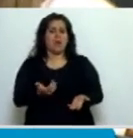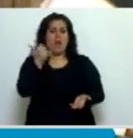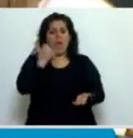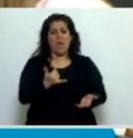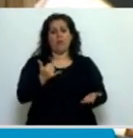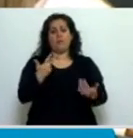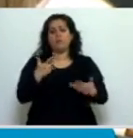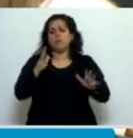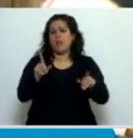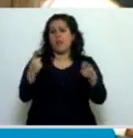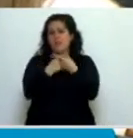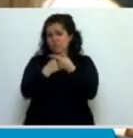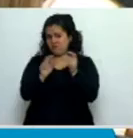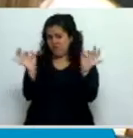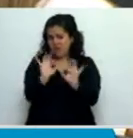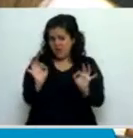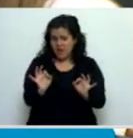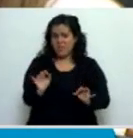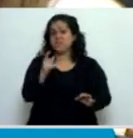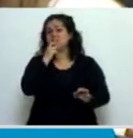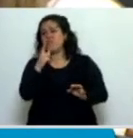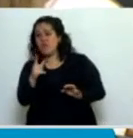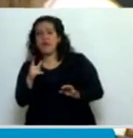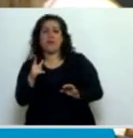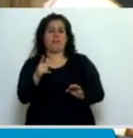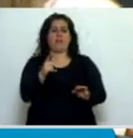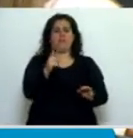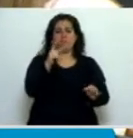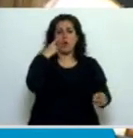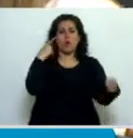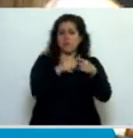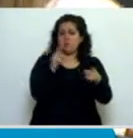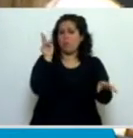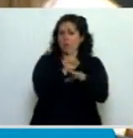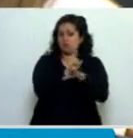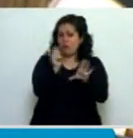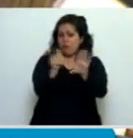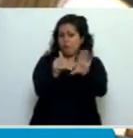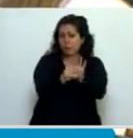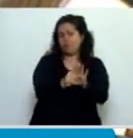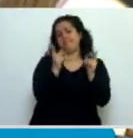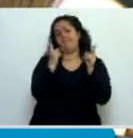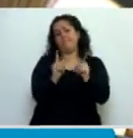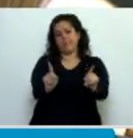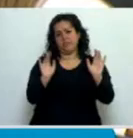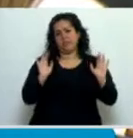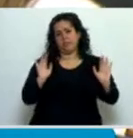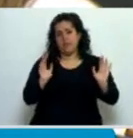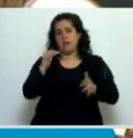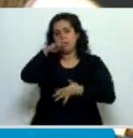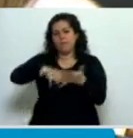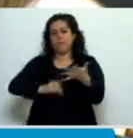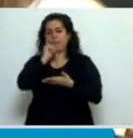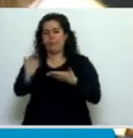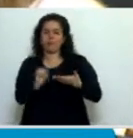posibilidad de discutir. Si el objetivo fuera proteger y preservar el fondo, serían muy distintos también los informes